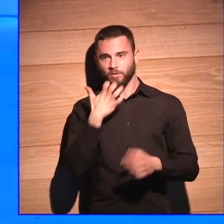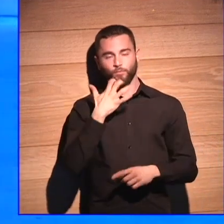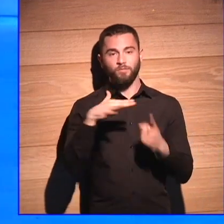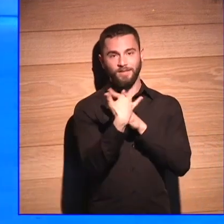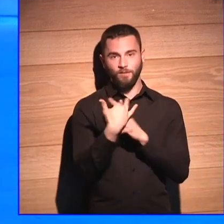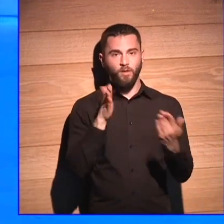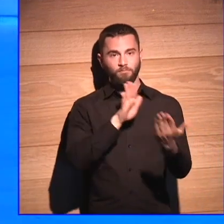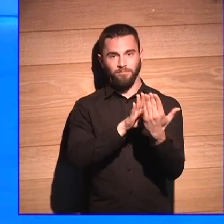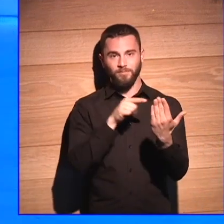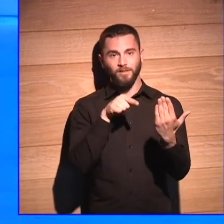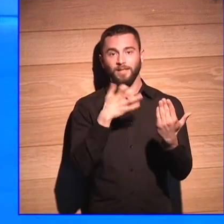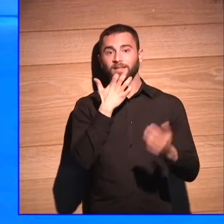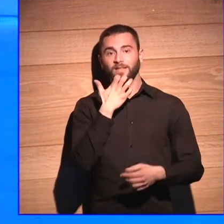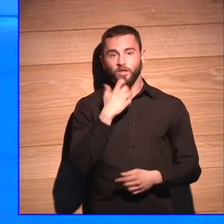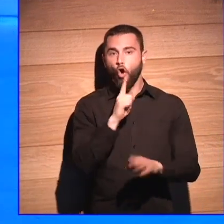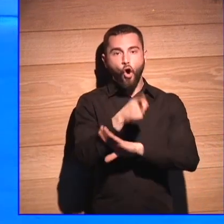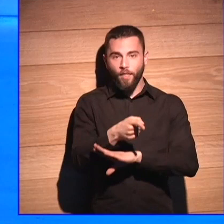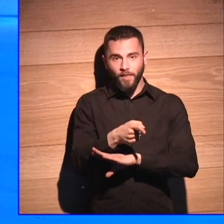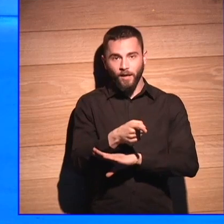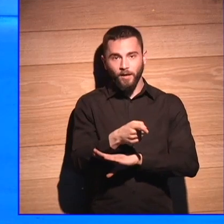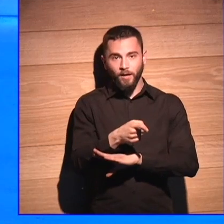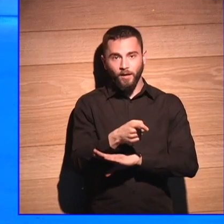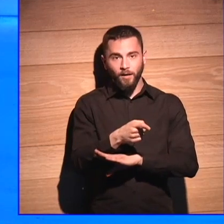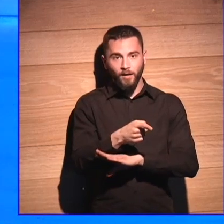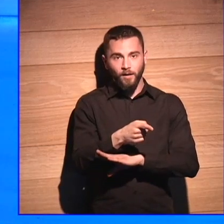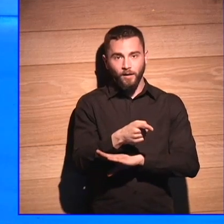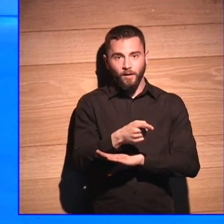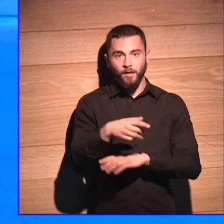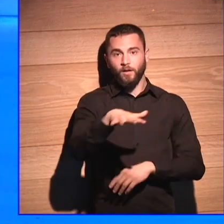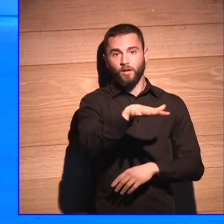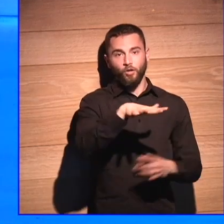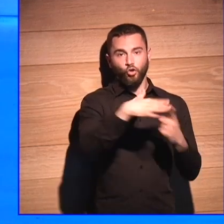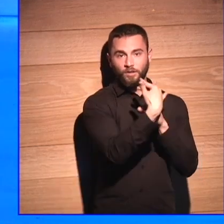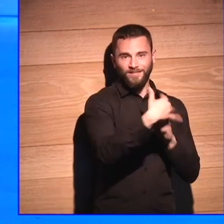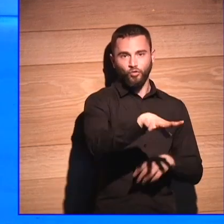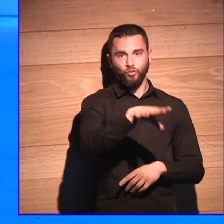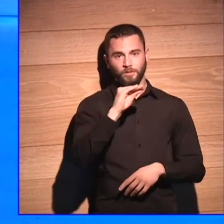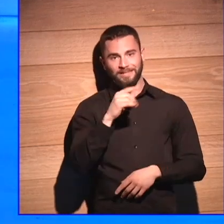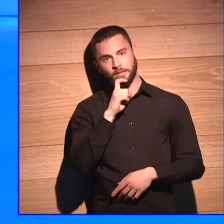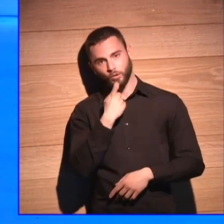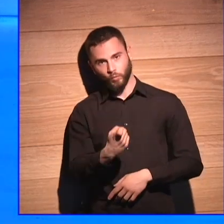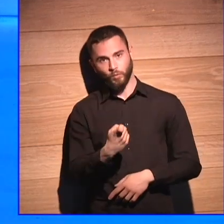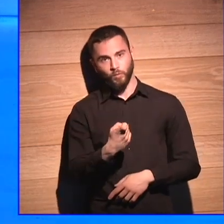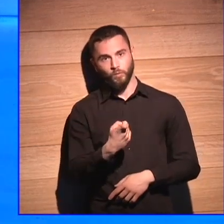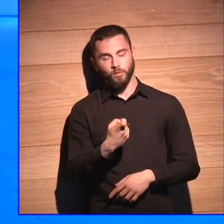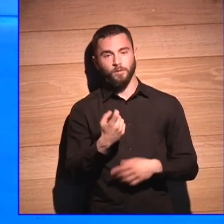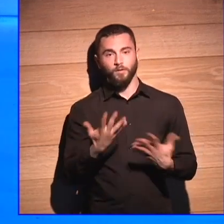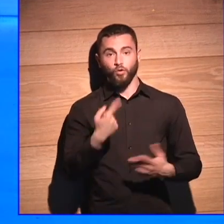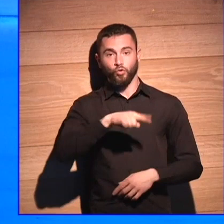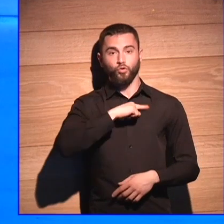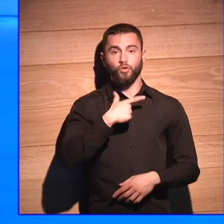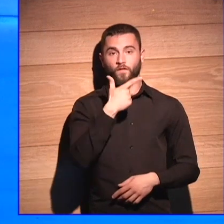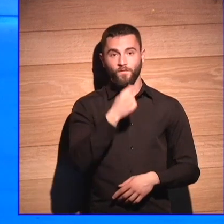situación y, por ejemplo, cuando se le da una orden, interpretarla en un determinado contexto. Nosotros